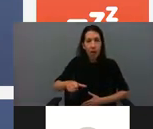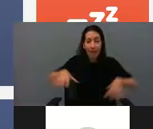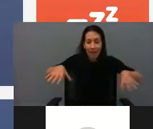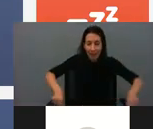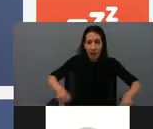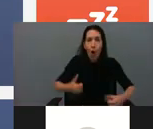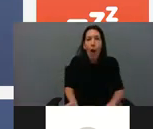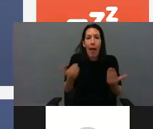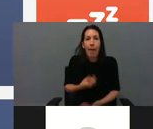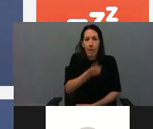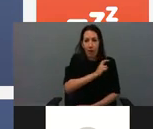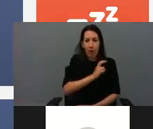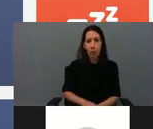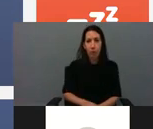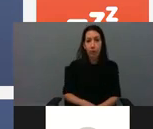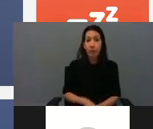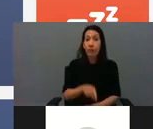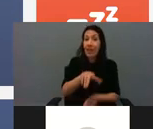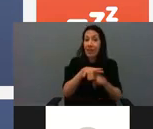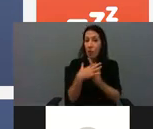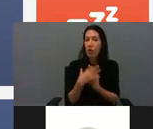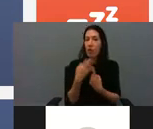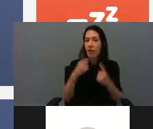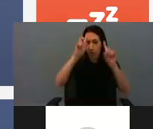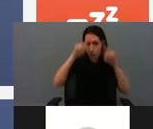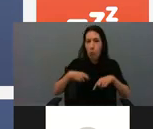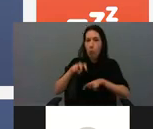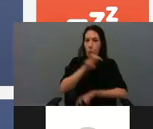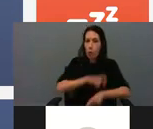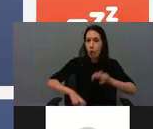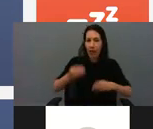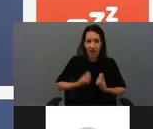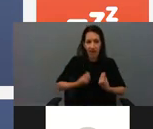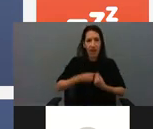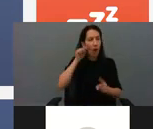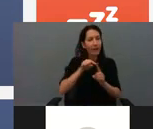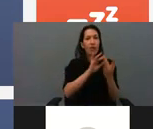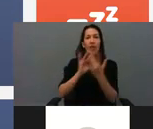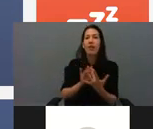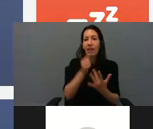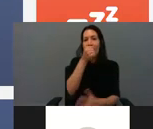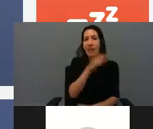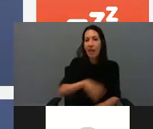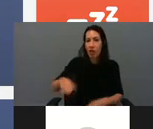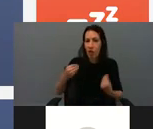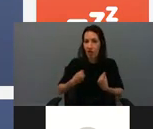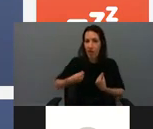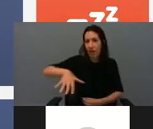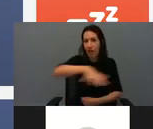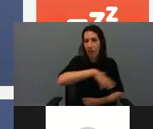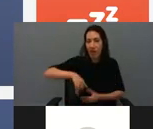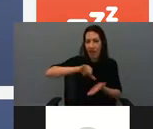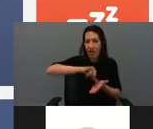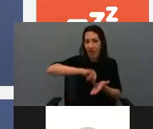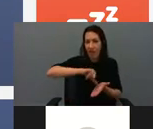en brazos. Con esta situación tenía que buscarme la vida para relacionarme con el resto de los niños del